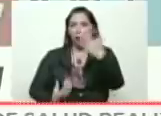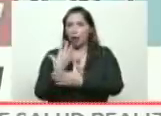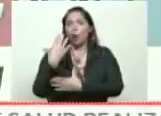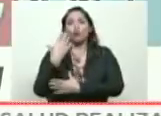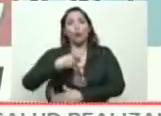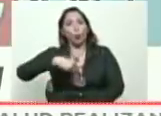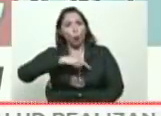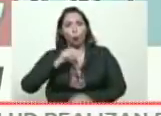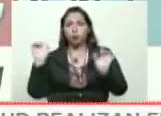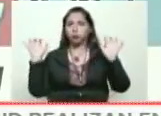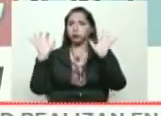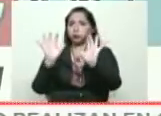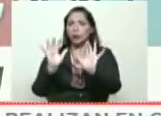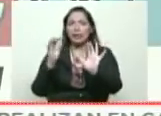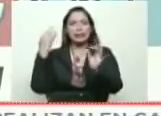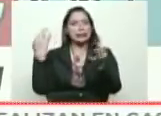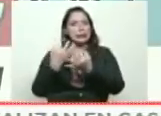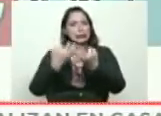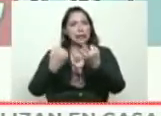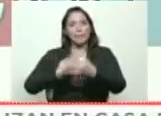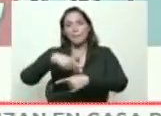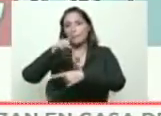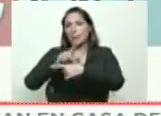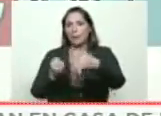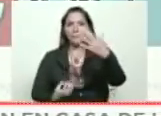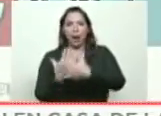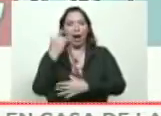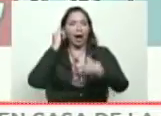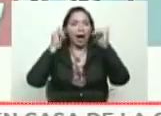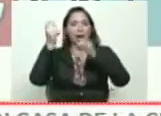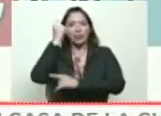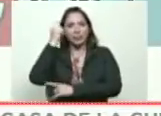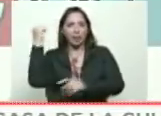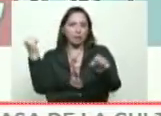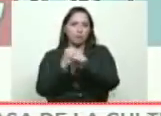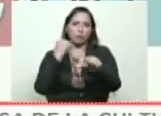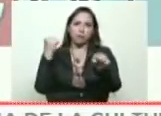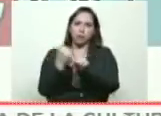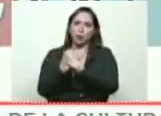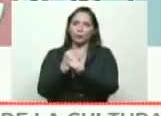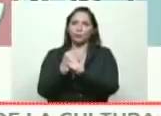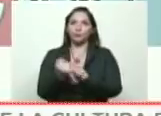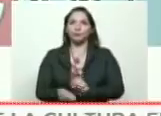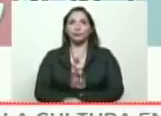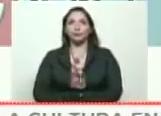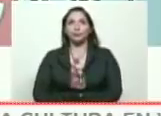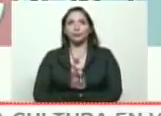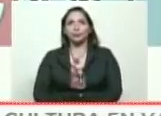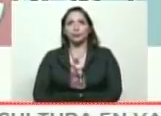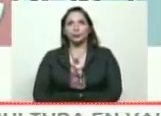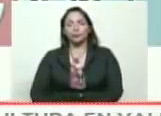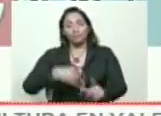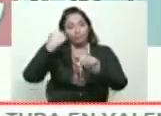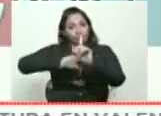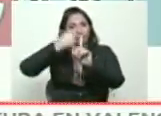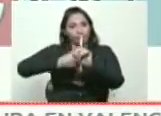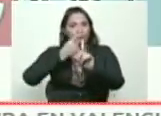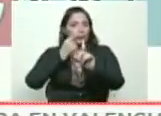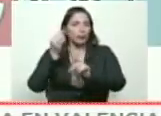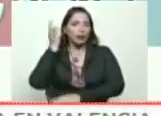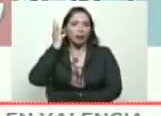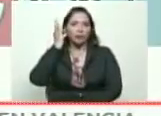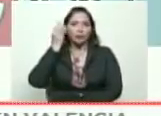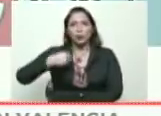calles, como estamos todos los primeros de mayo, para celebrar nuestro día, el día de la clase obrera, el día de la clase de los luchadores y las luchadoras,